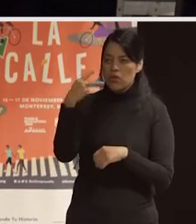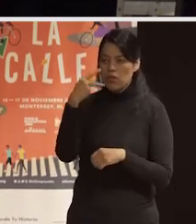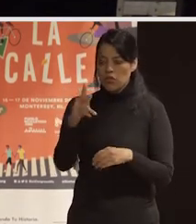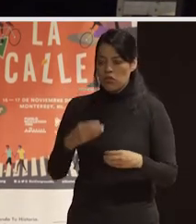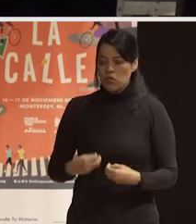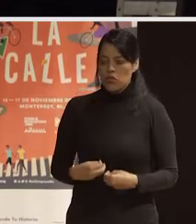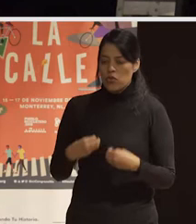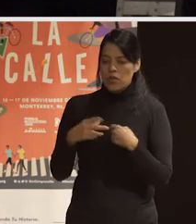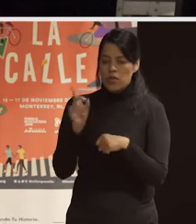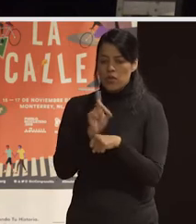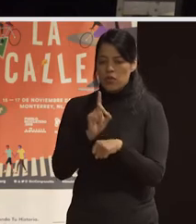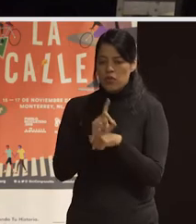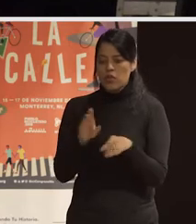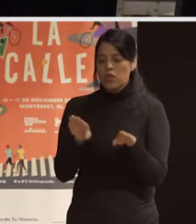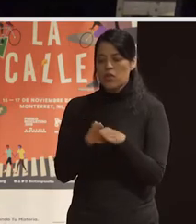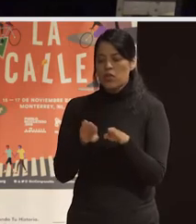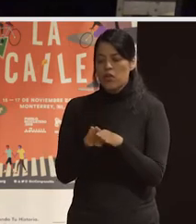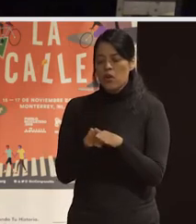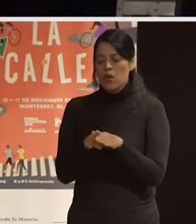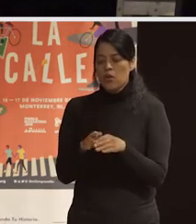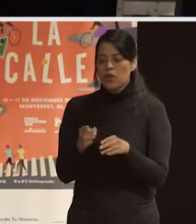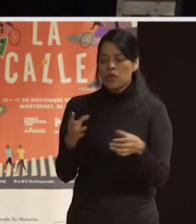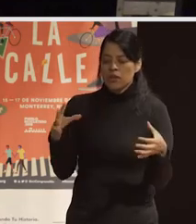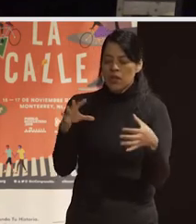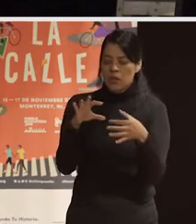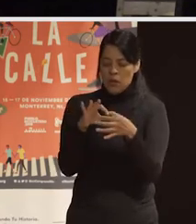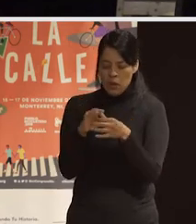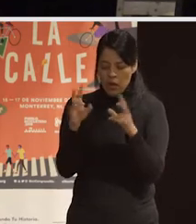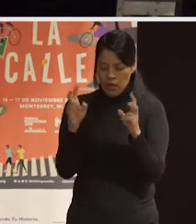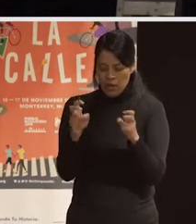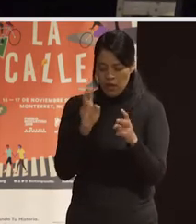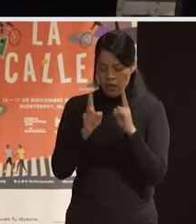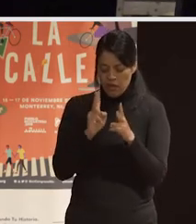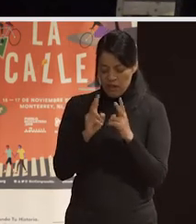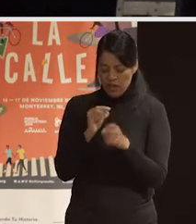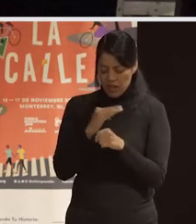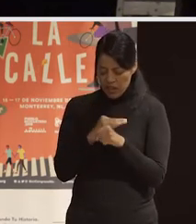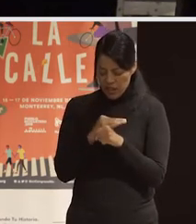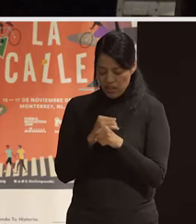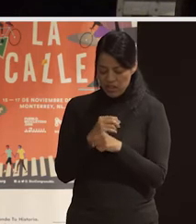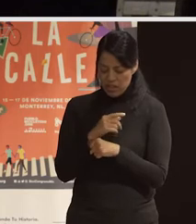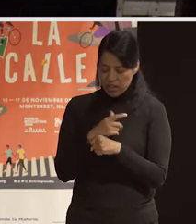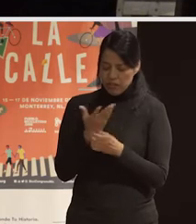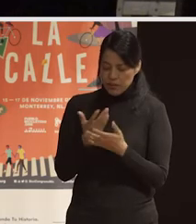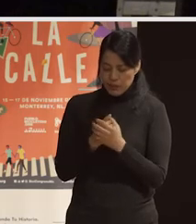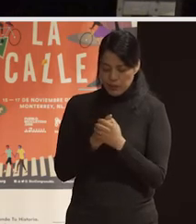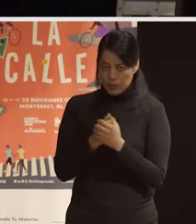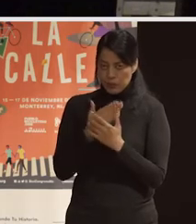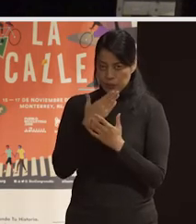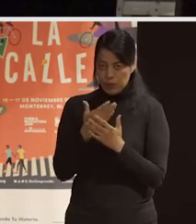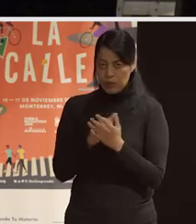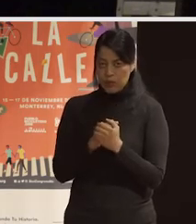y cómo está relacionado a los temas que pues vamos a abarcar ahorita les parece bien